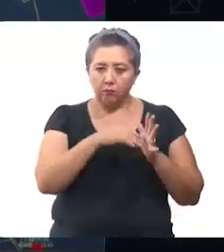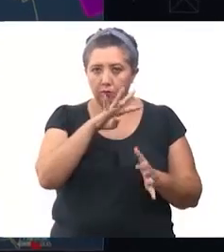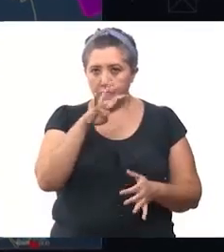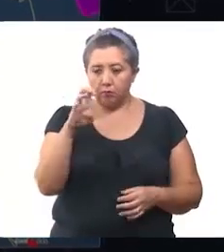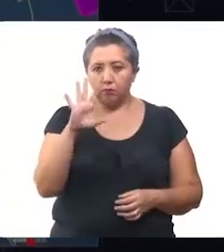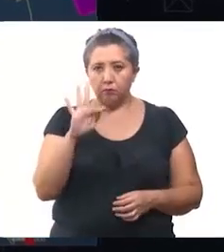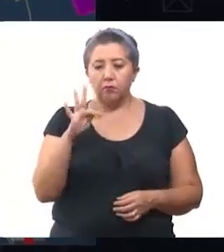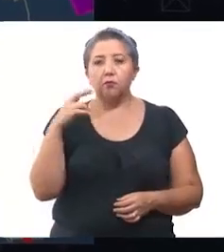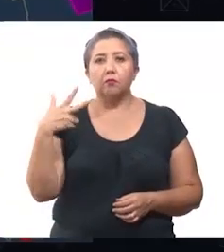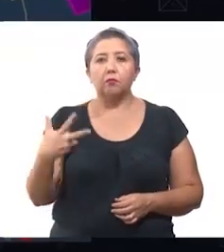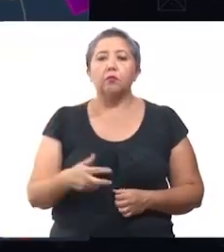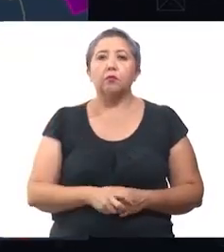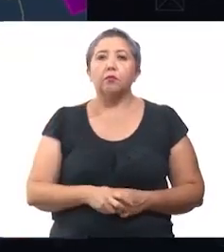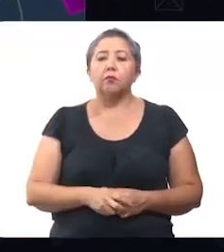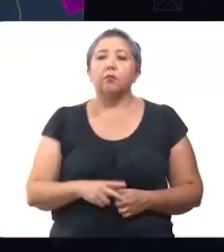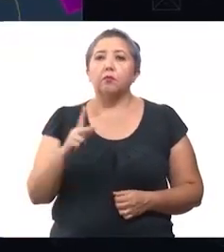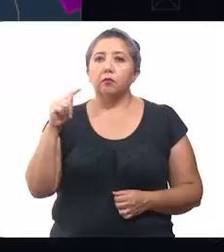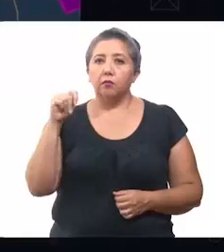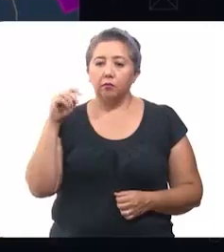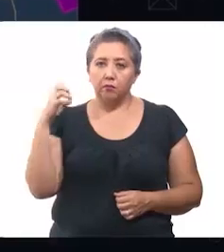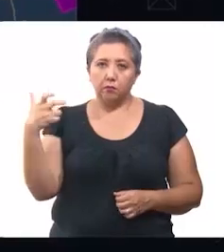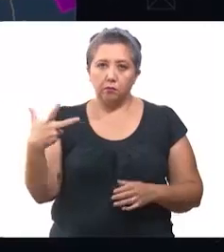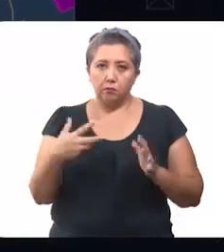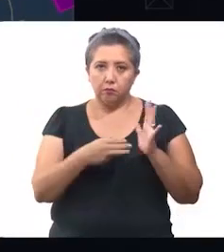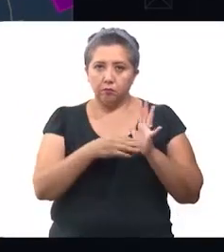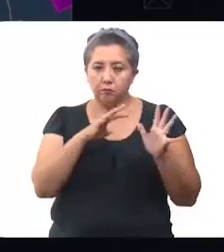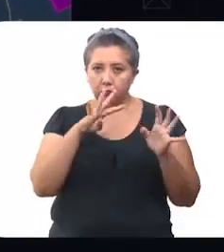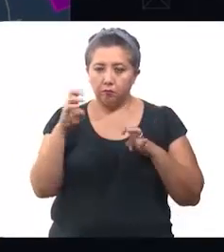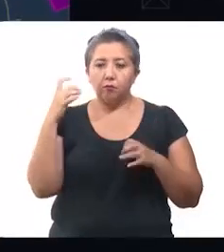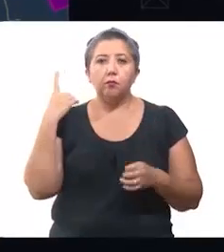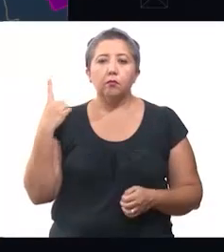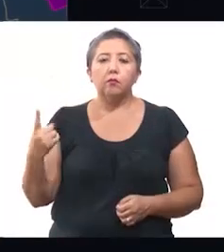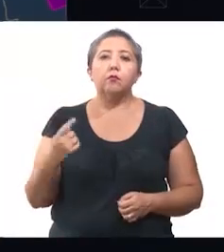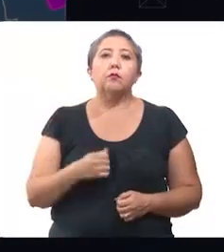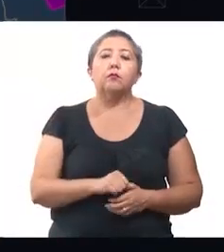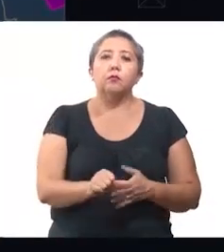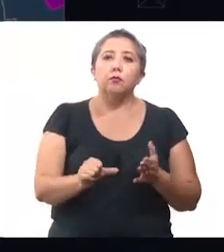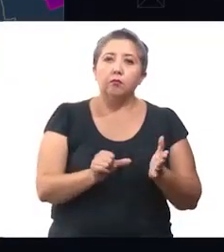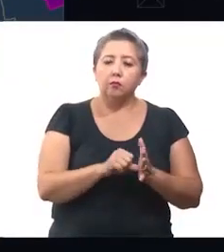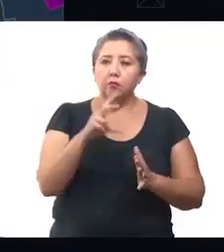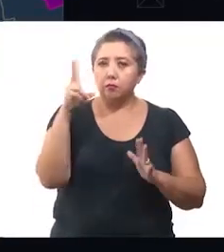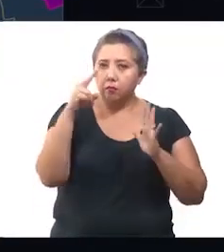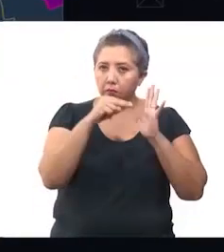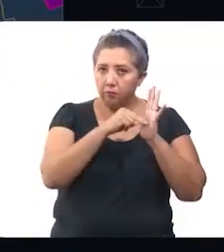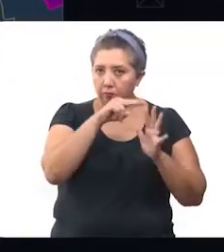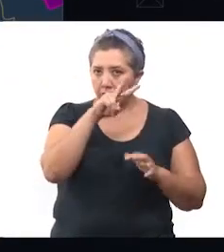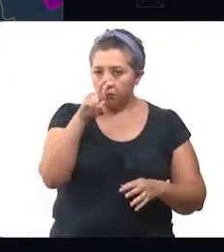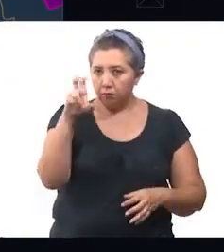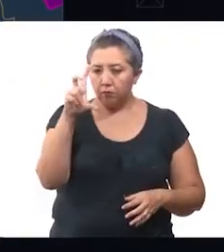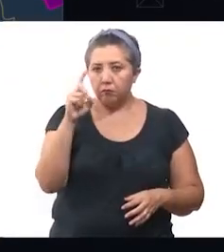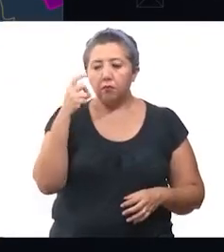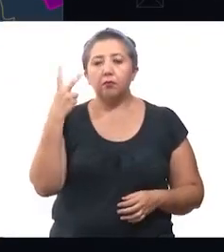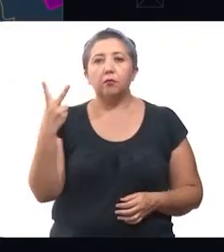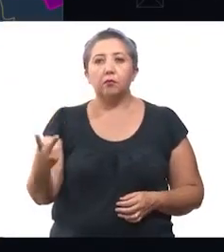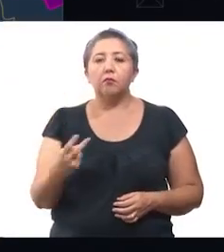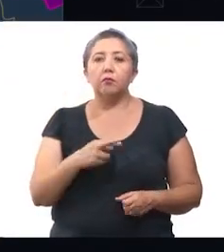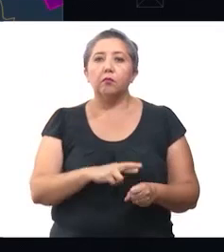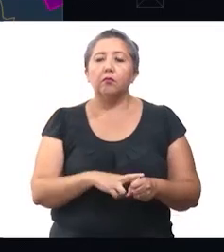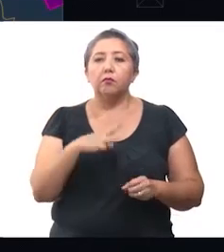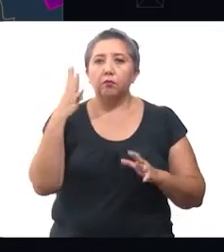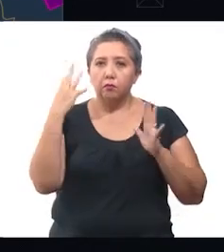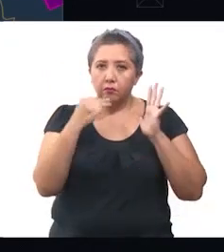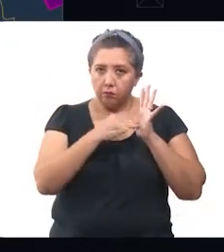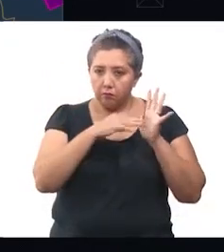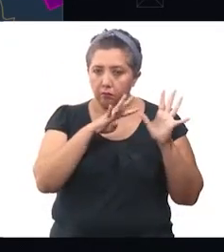norte, 8.901 en la zona oriente, 3.232 en la zona centro, 4.922 en la zona